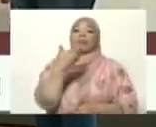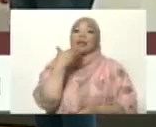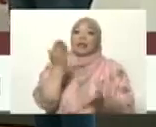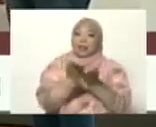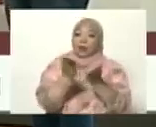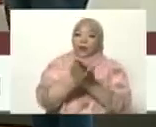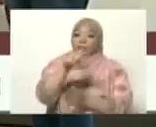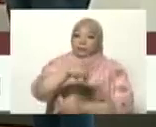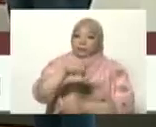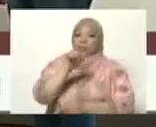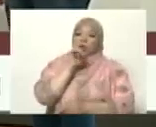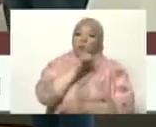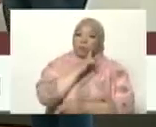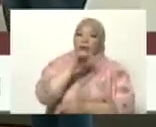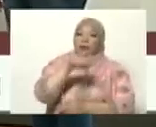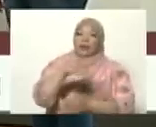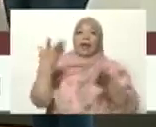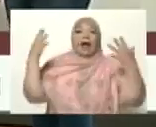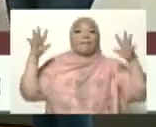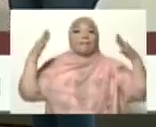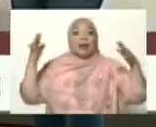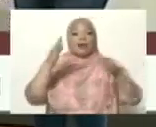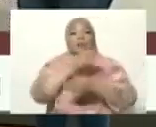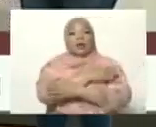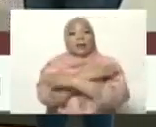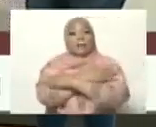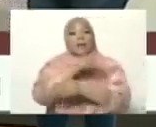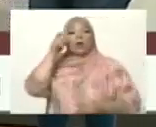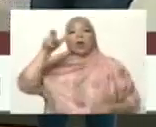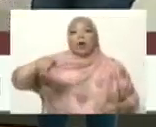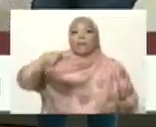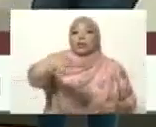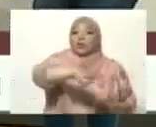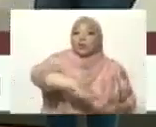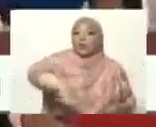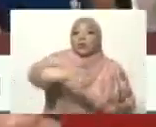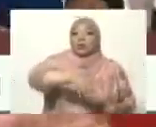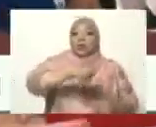quisiéramos darle un aplauso a todo este personal,